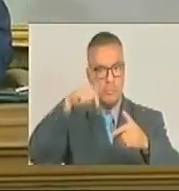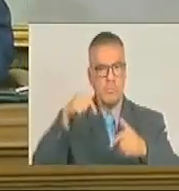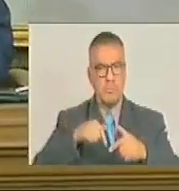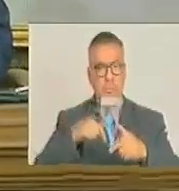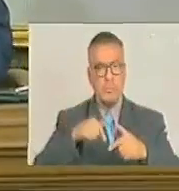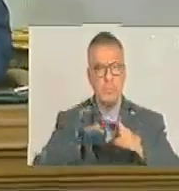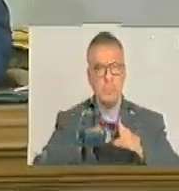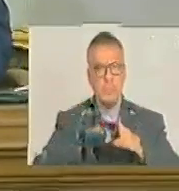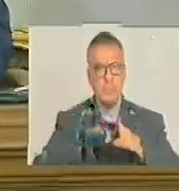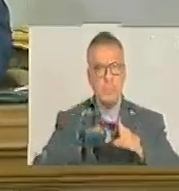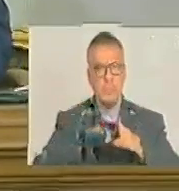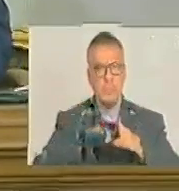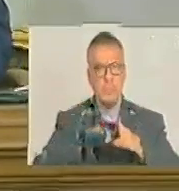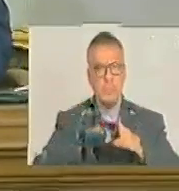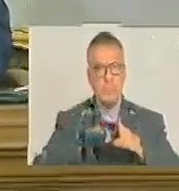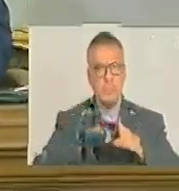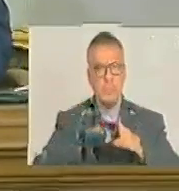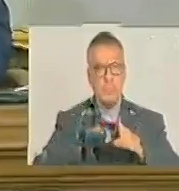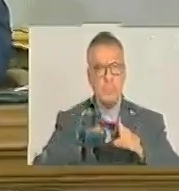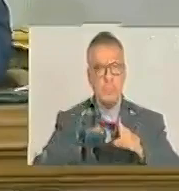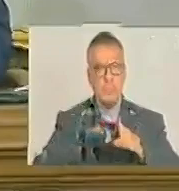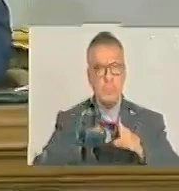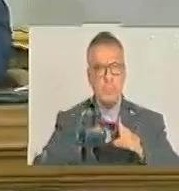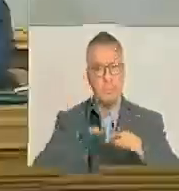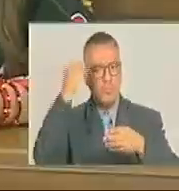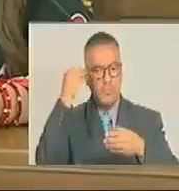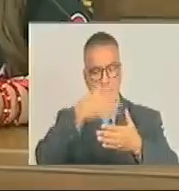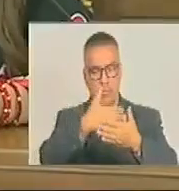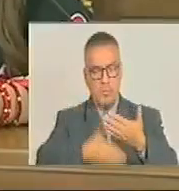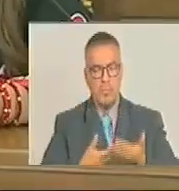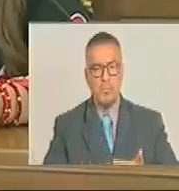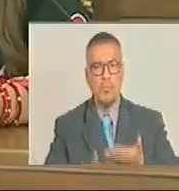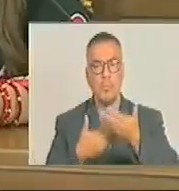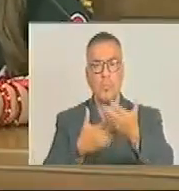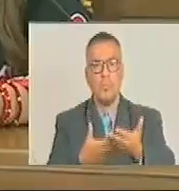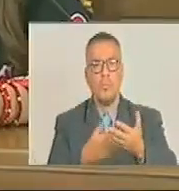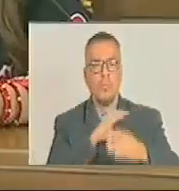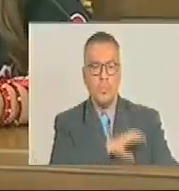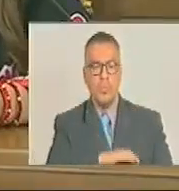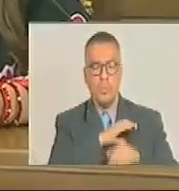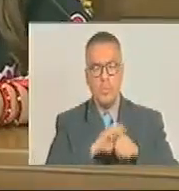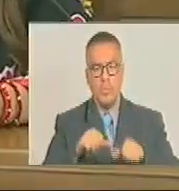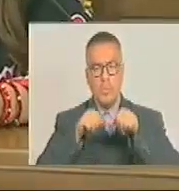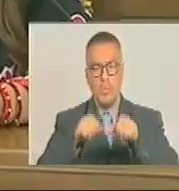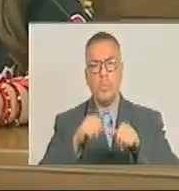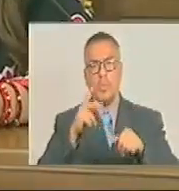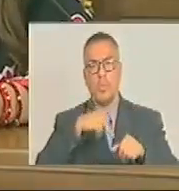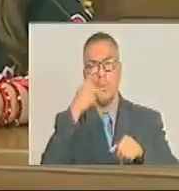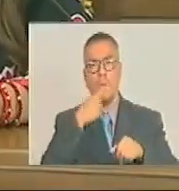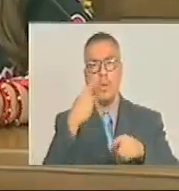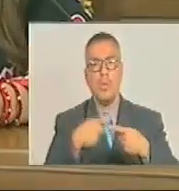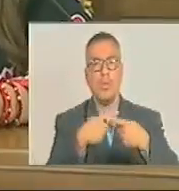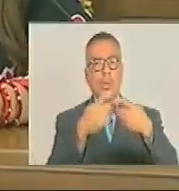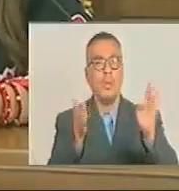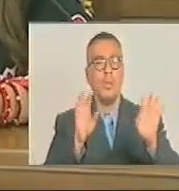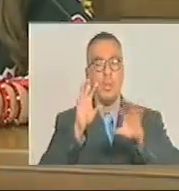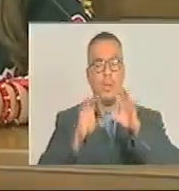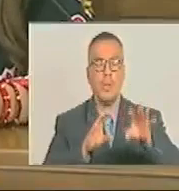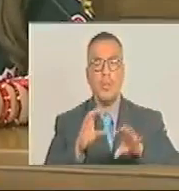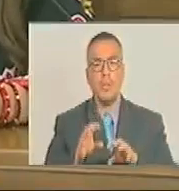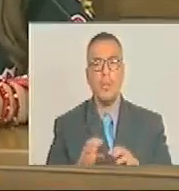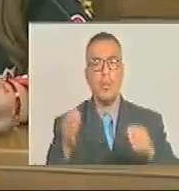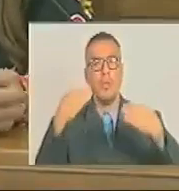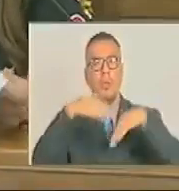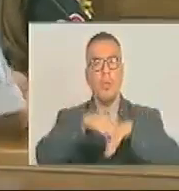sesión permanente, por favor. Considerar el informe presentado por la Comisión Permanente Política Exterior, Soberanía